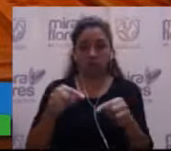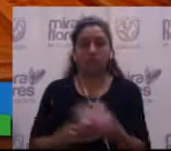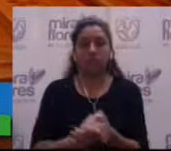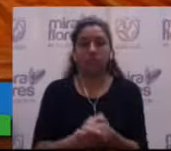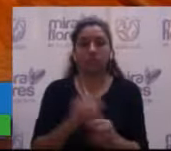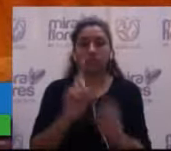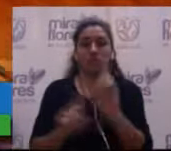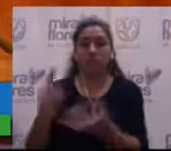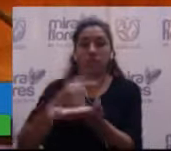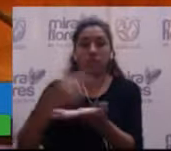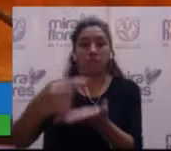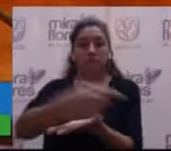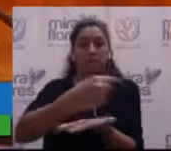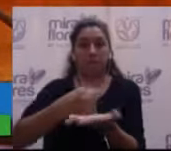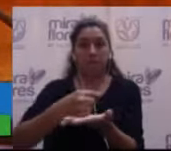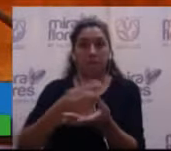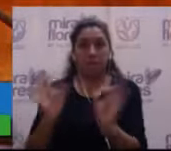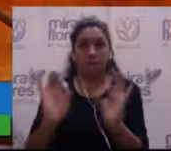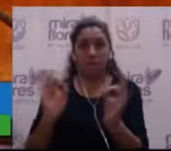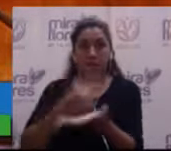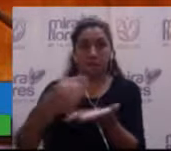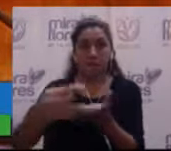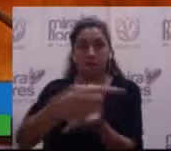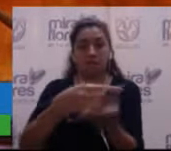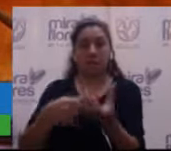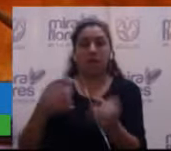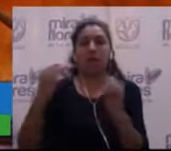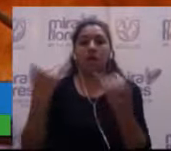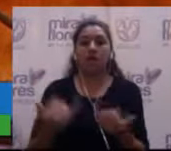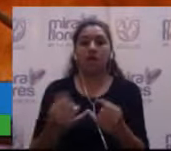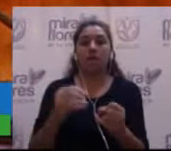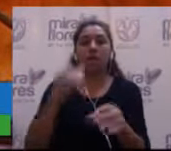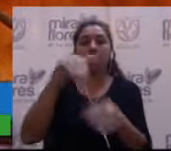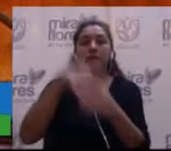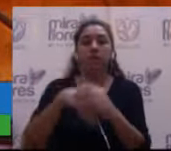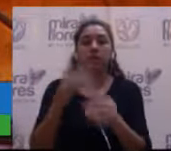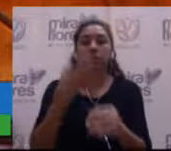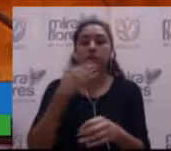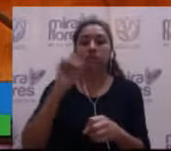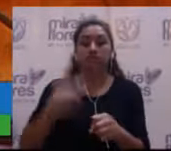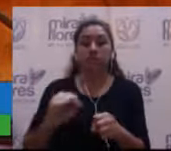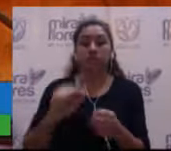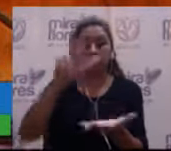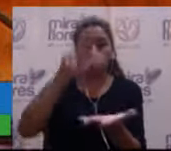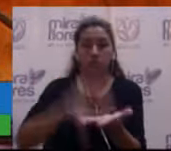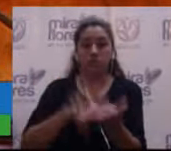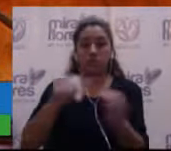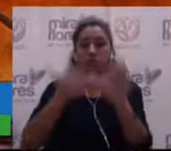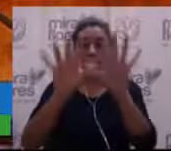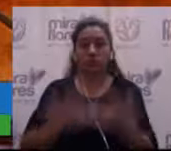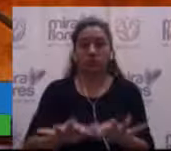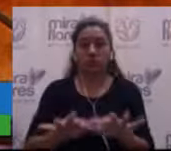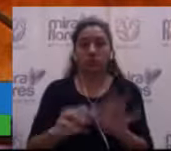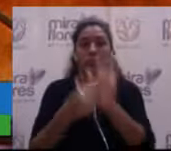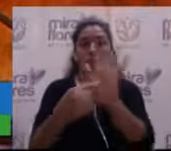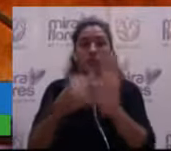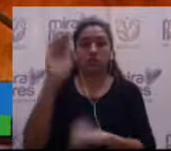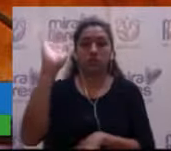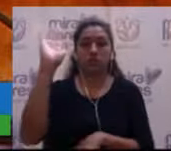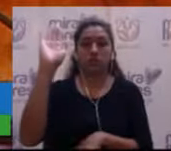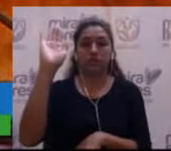Al debate. No teniendo debate, procederemos al voto. Aquellos miembros del Consejo que estén a favor de aprobar esta solicitud, si no se expresaron en señal de